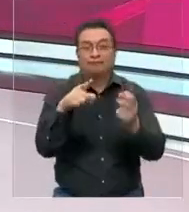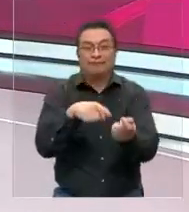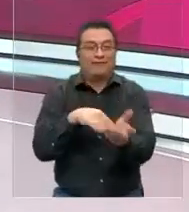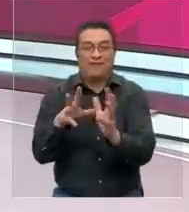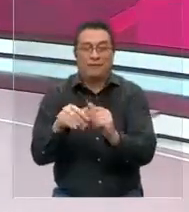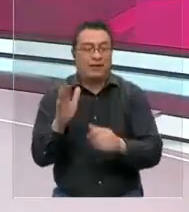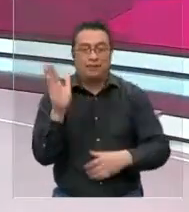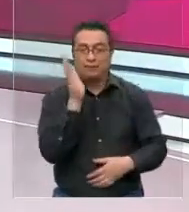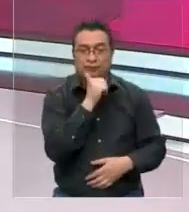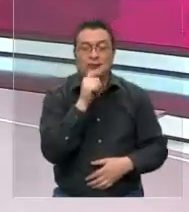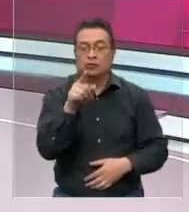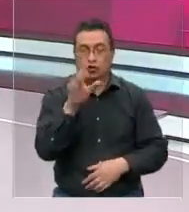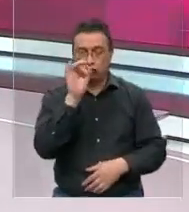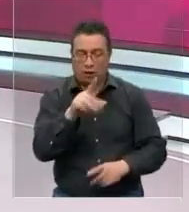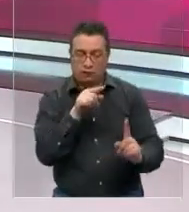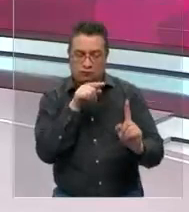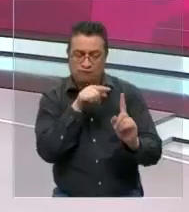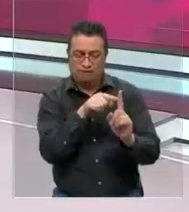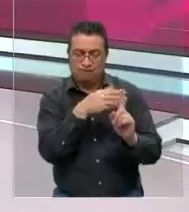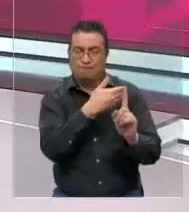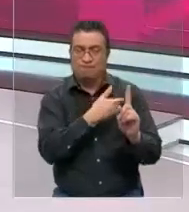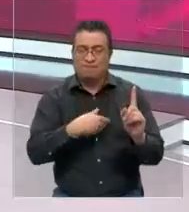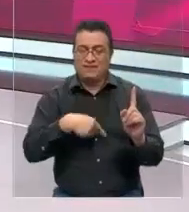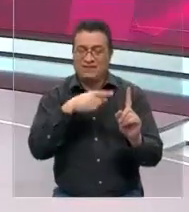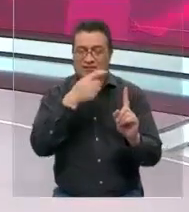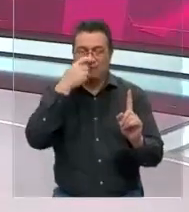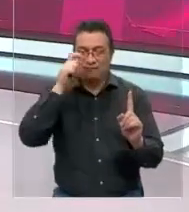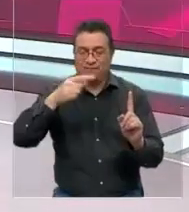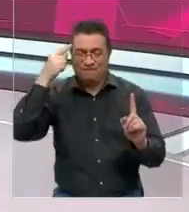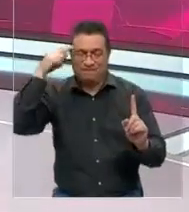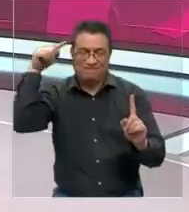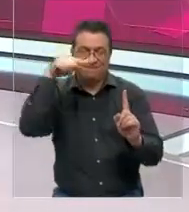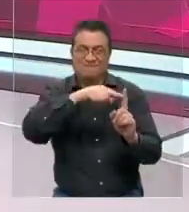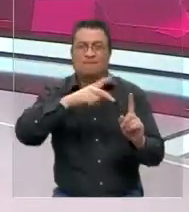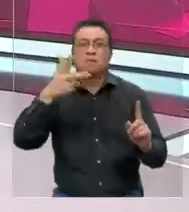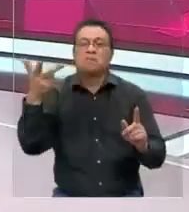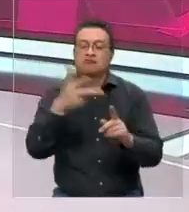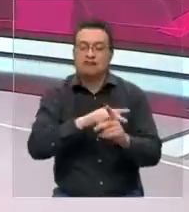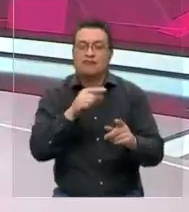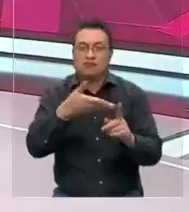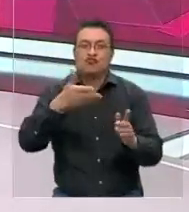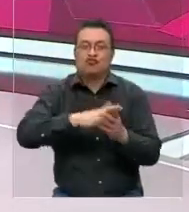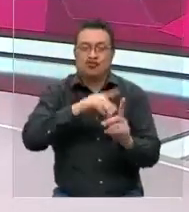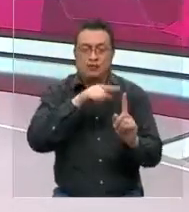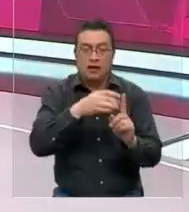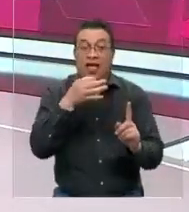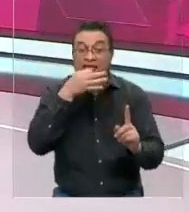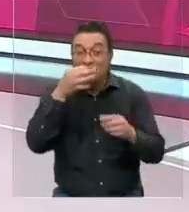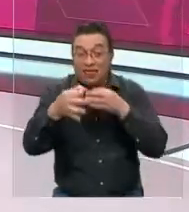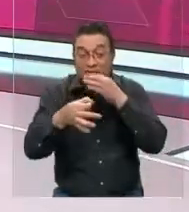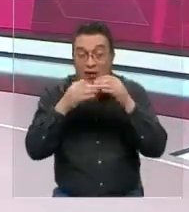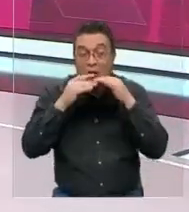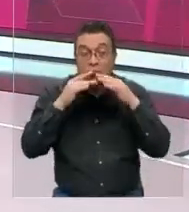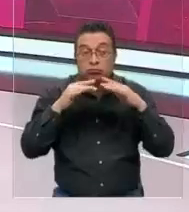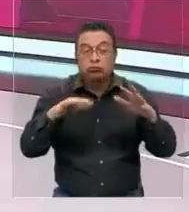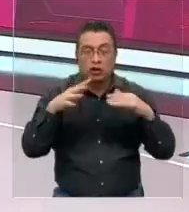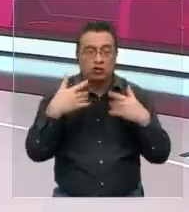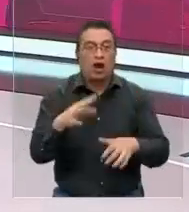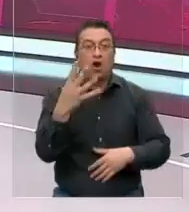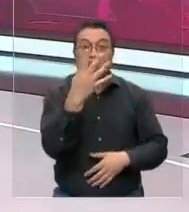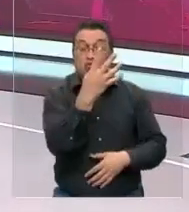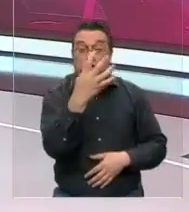lo dijo, él ha sido marcado como uno de los objetivos de esta guerra, el derrocamiento. Incluso dicen que ya hay